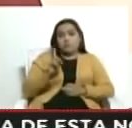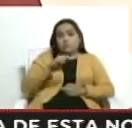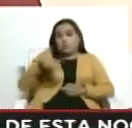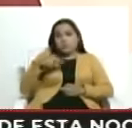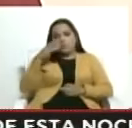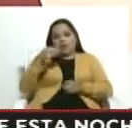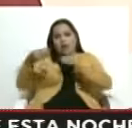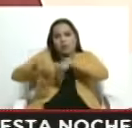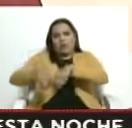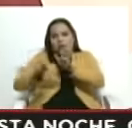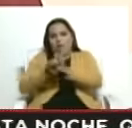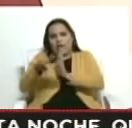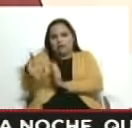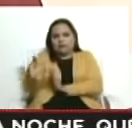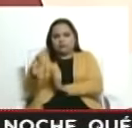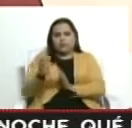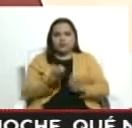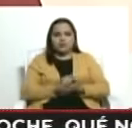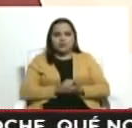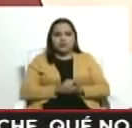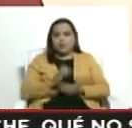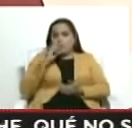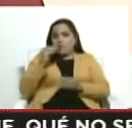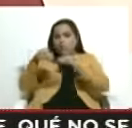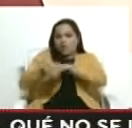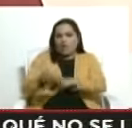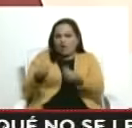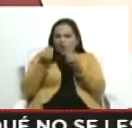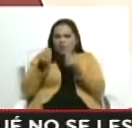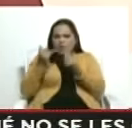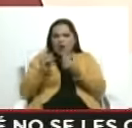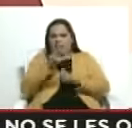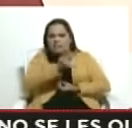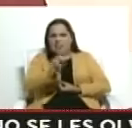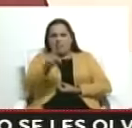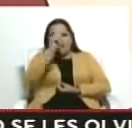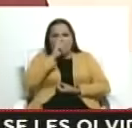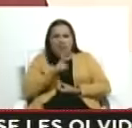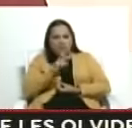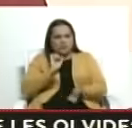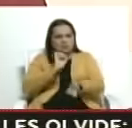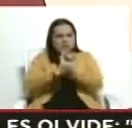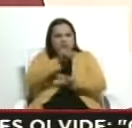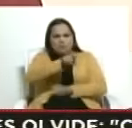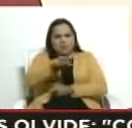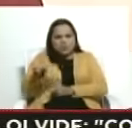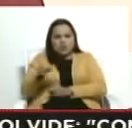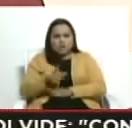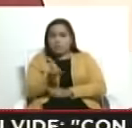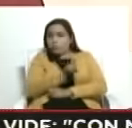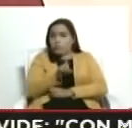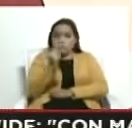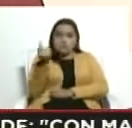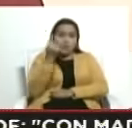ley. No estamos de acuerdo, ¿cómo van a poner 30 años por un crimen? No, debe ser 3 días. ¿Ves?